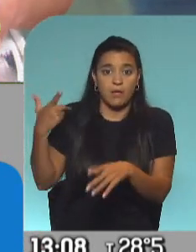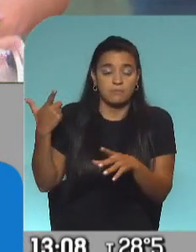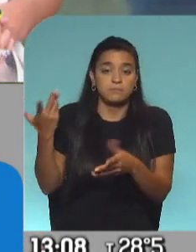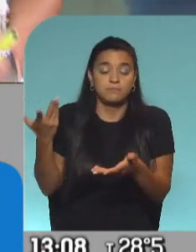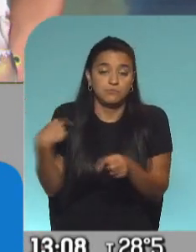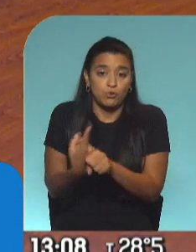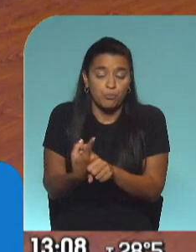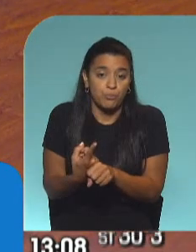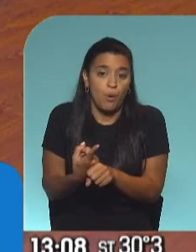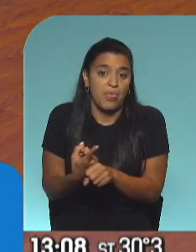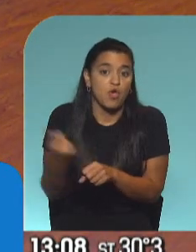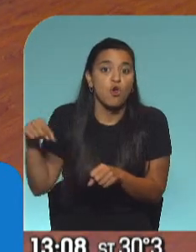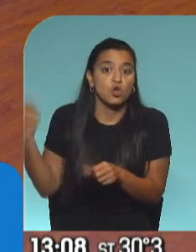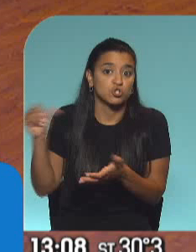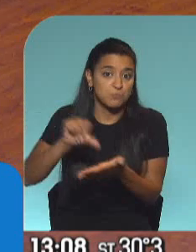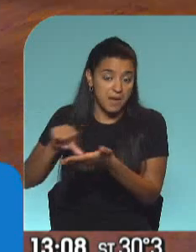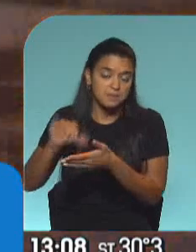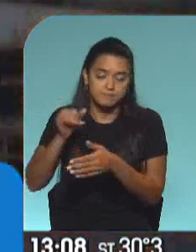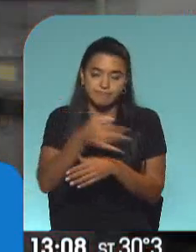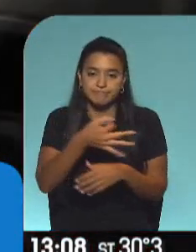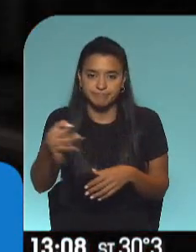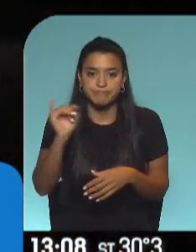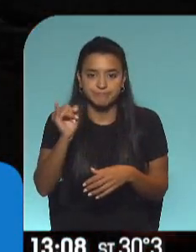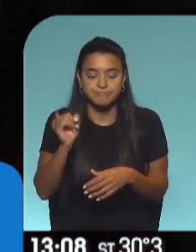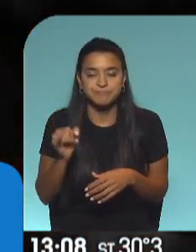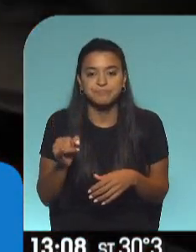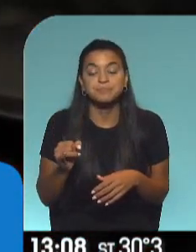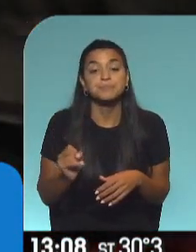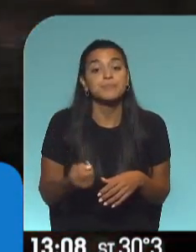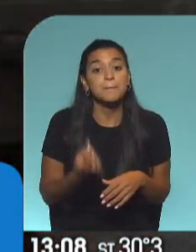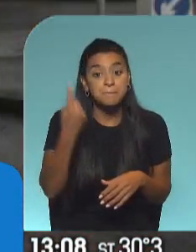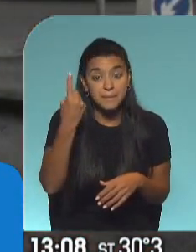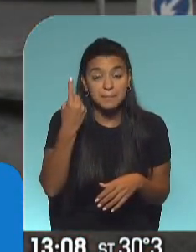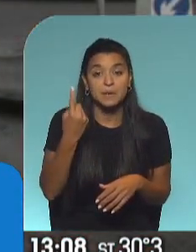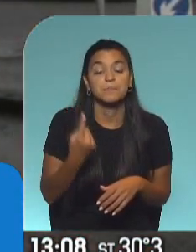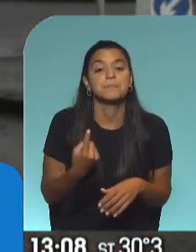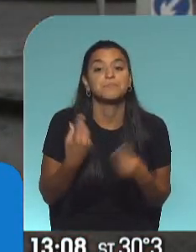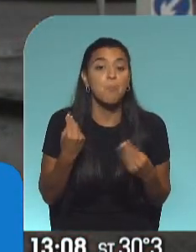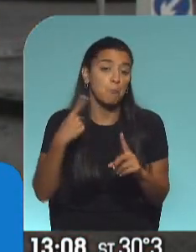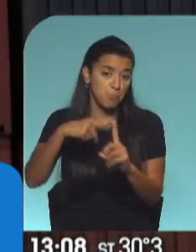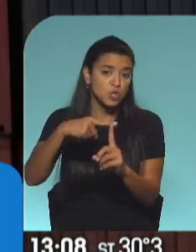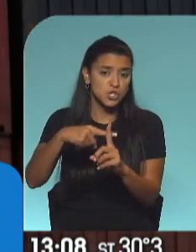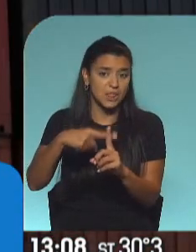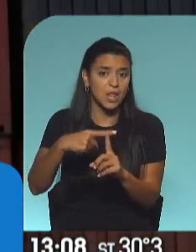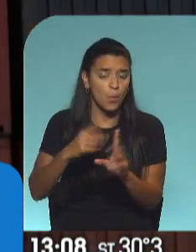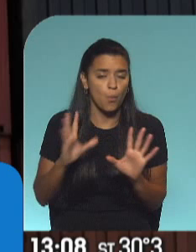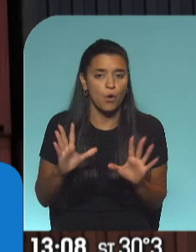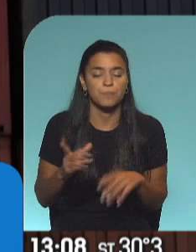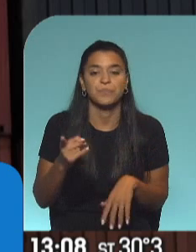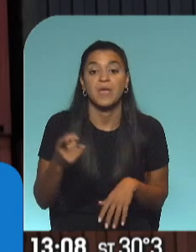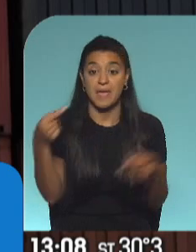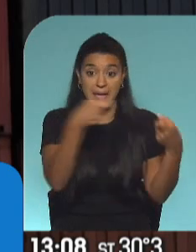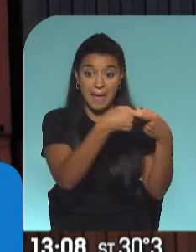resto de los estados, pienso yo. Tal cual, tal cual. En principio, el primer gesto fue positivo en el sentido de que desde